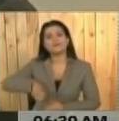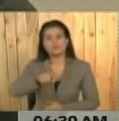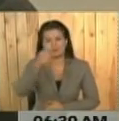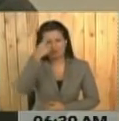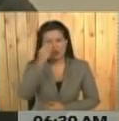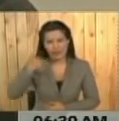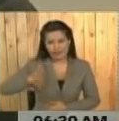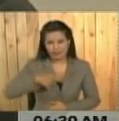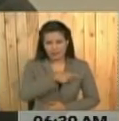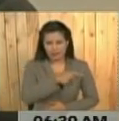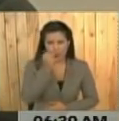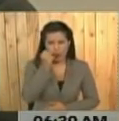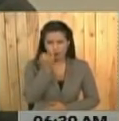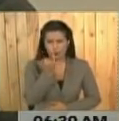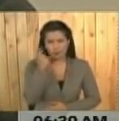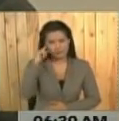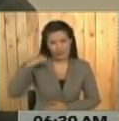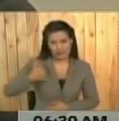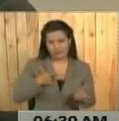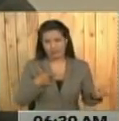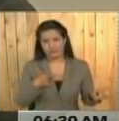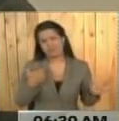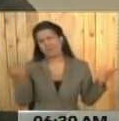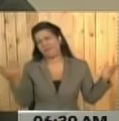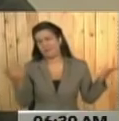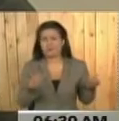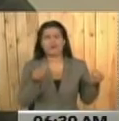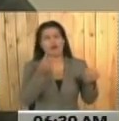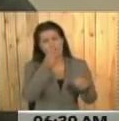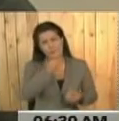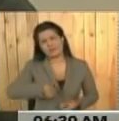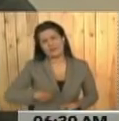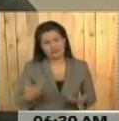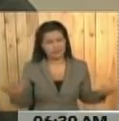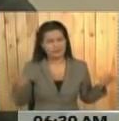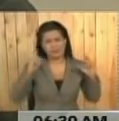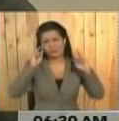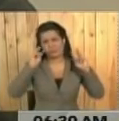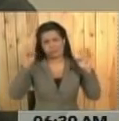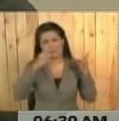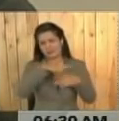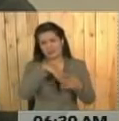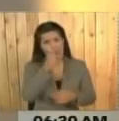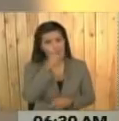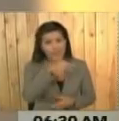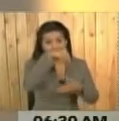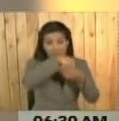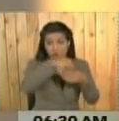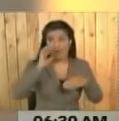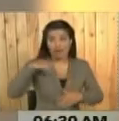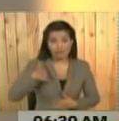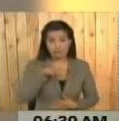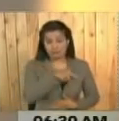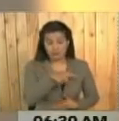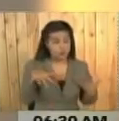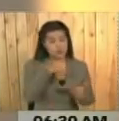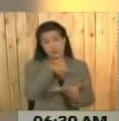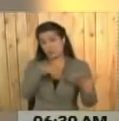macri que es un desastre como como como presidente con una situación interna en en